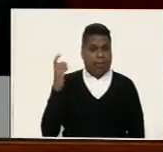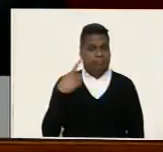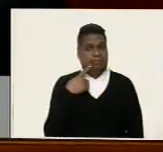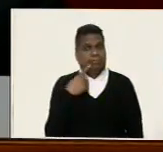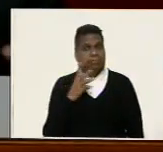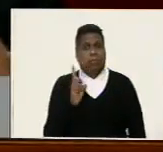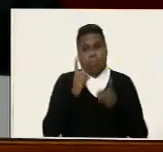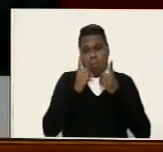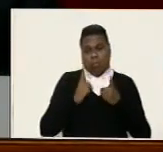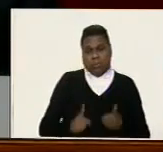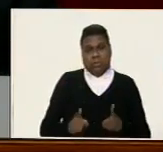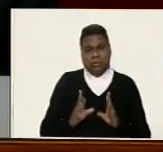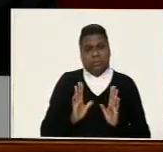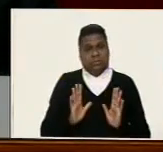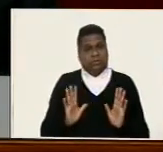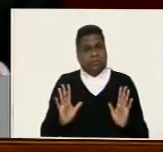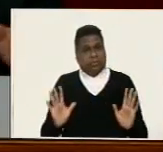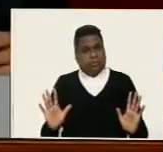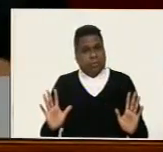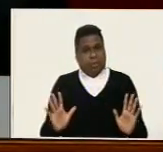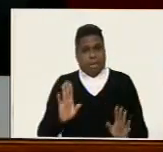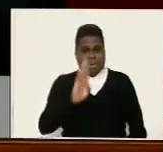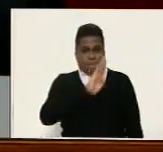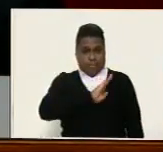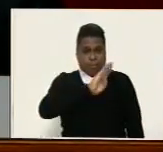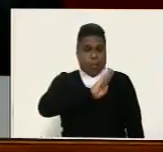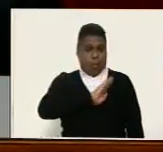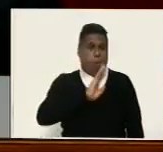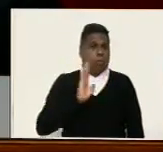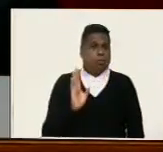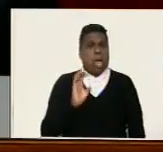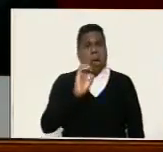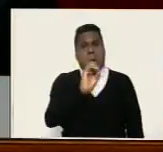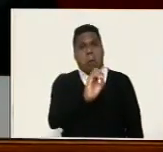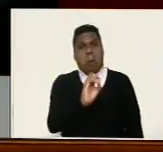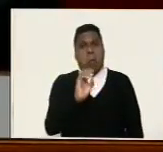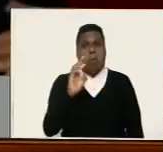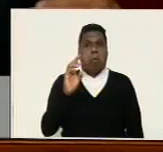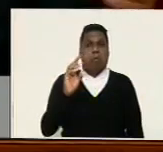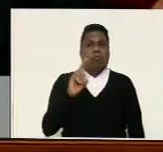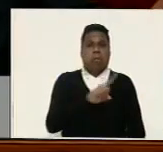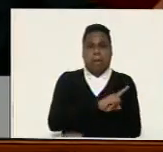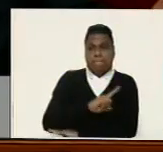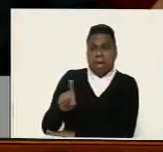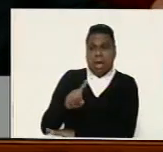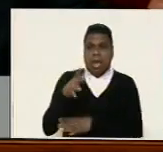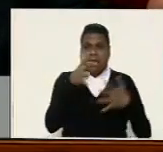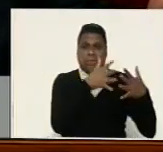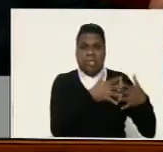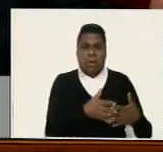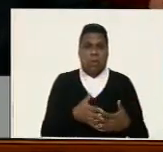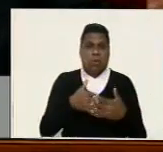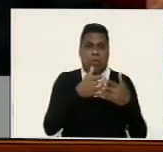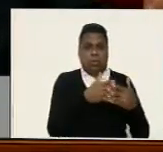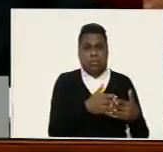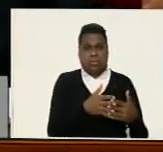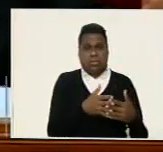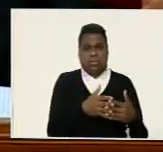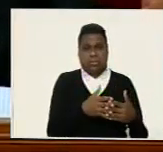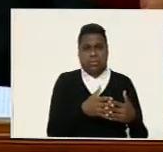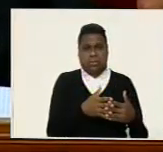por decisión propia o por solo una orden de Estados Unidos,